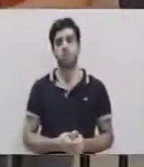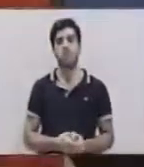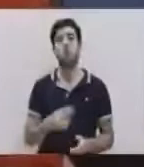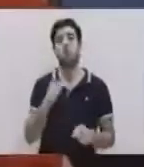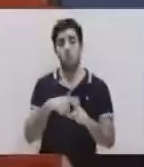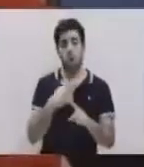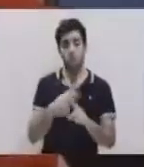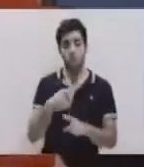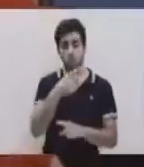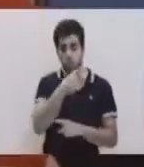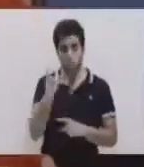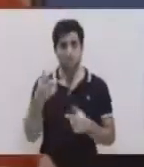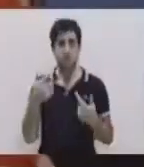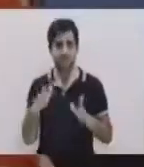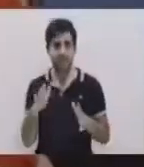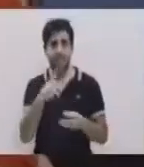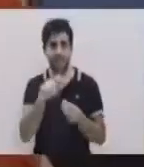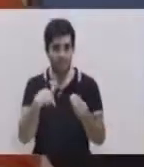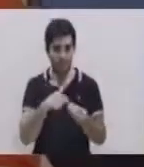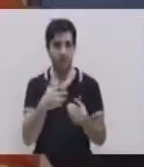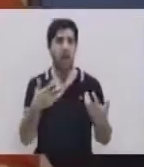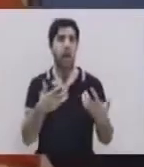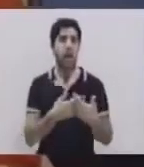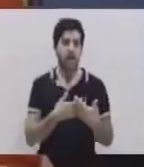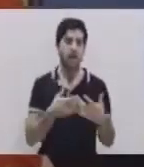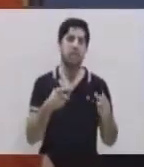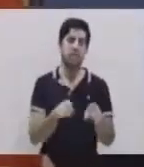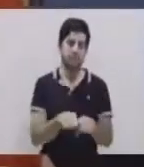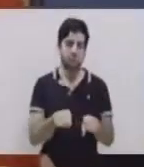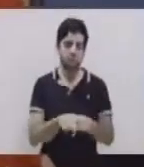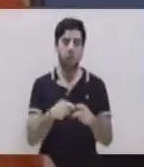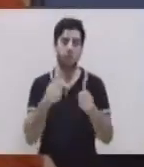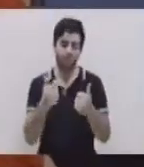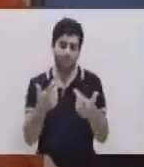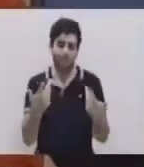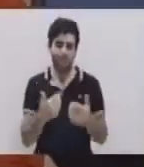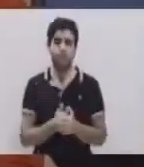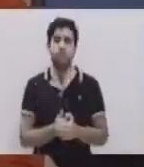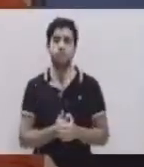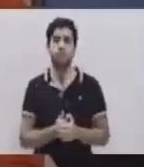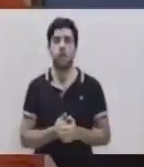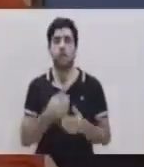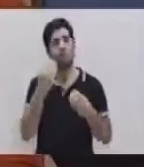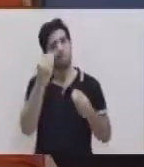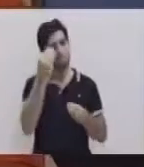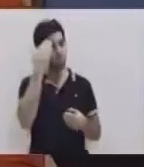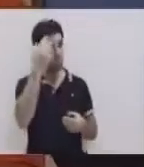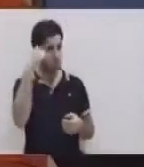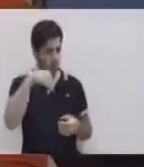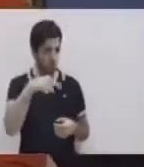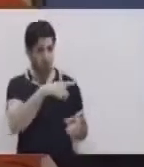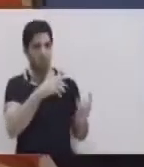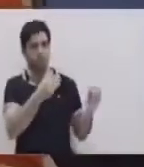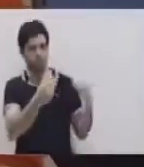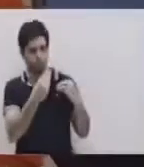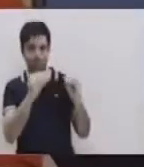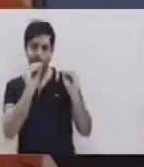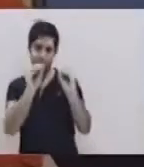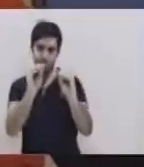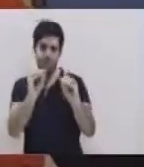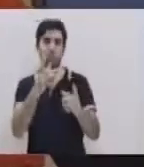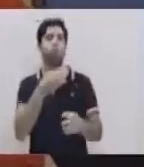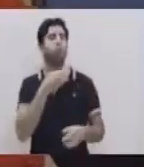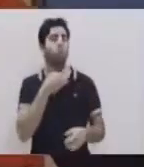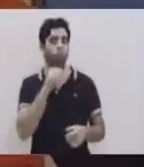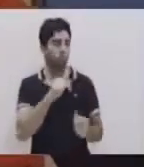familia va a ser igual, ¿verdad? Darin, muchísimas gracias por todo lo que aprendimos hoy. Un gusto tenerla acá,